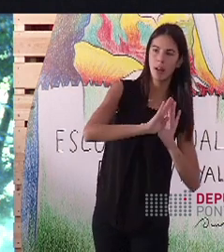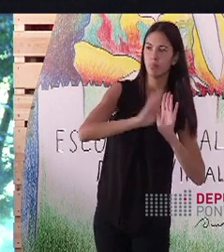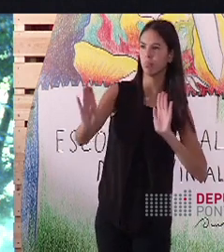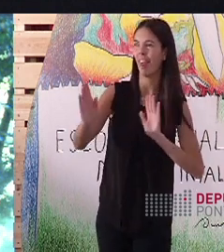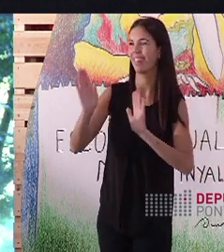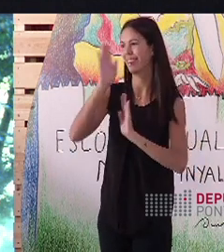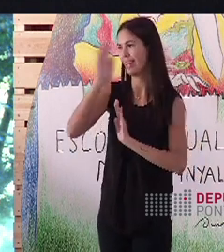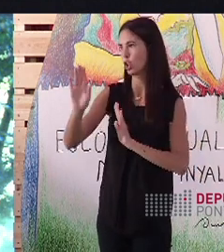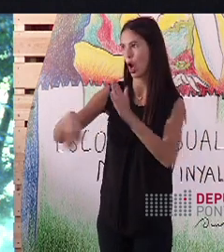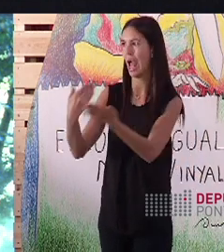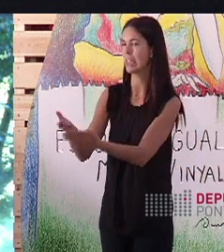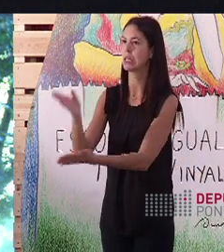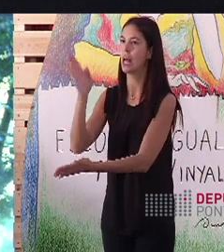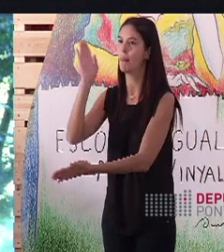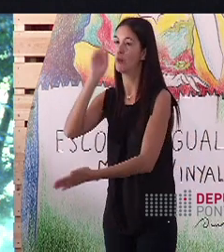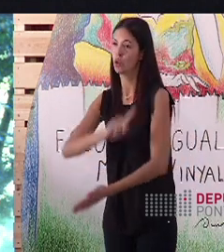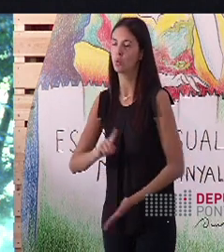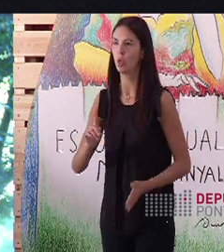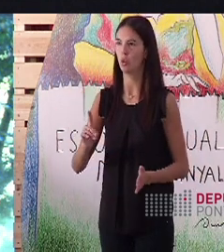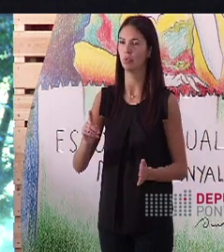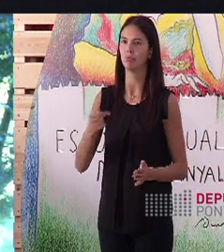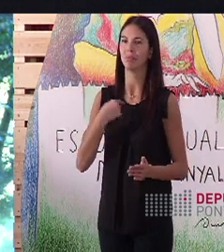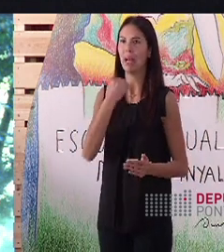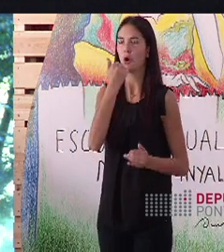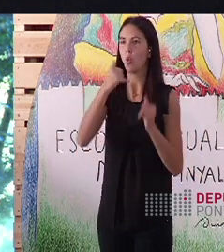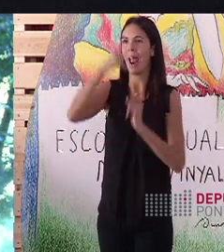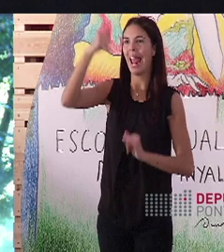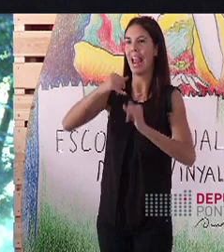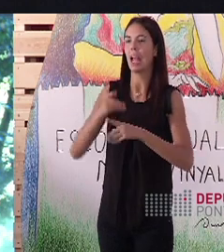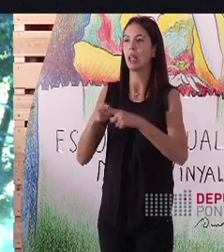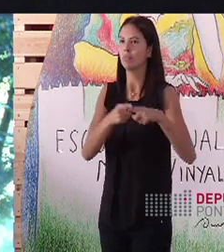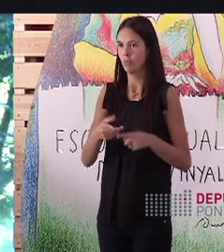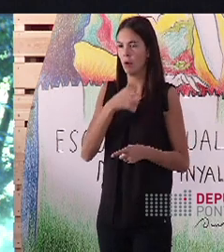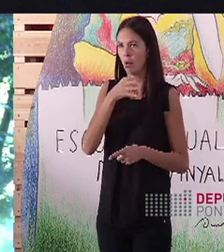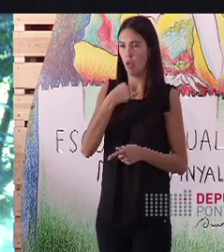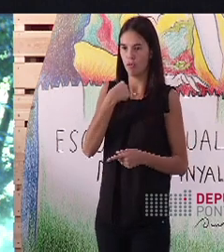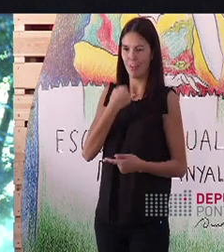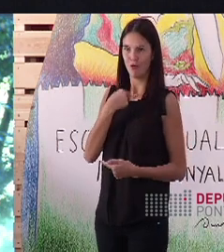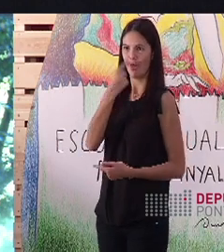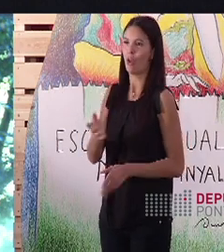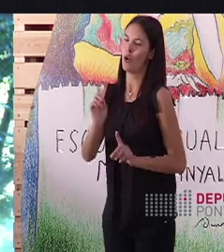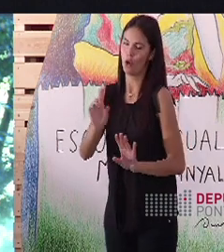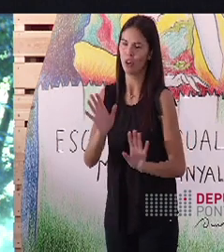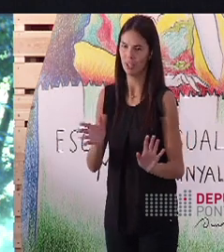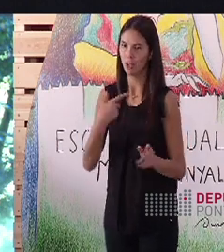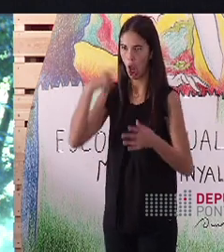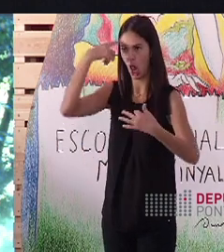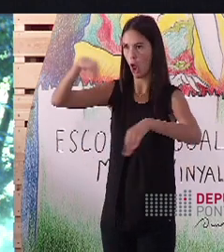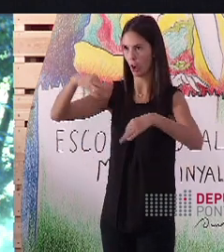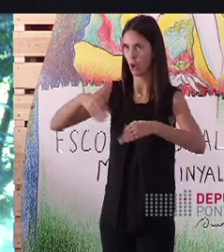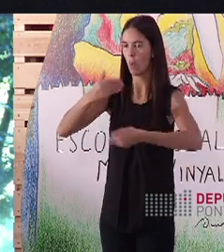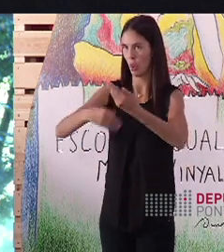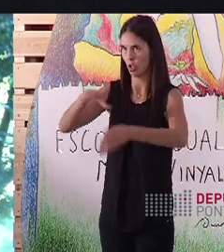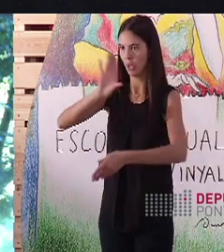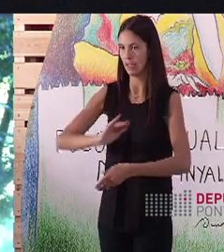la prostitución. Y no es un hilo porque lo diga yo, que es lógico entender este proceso.